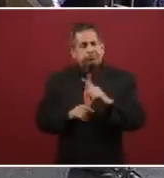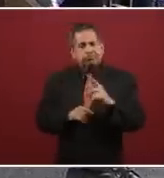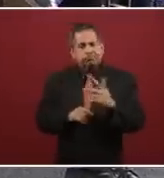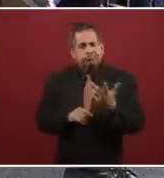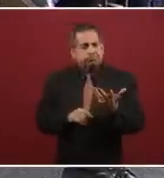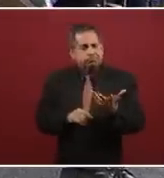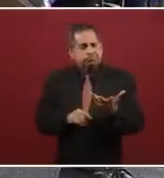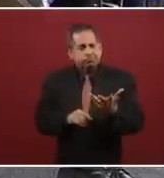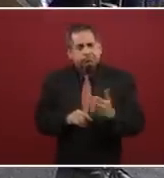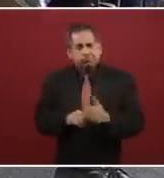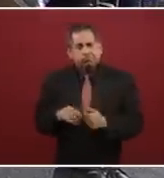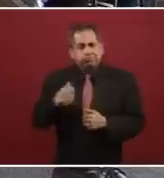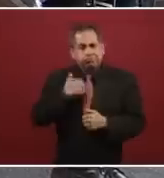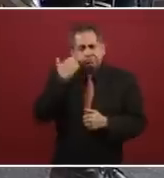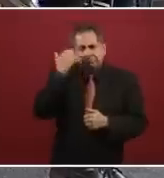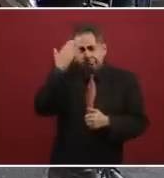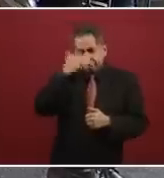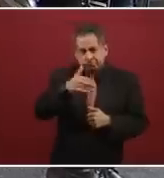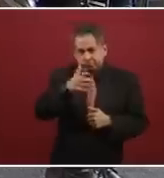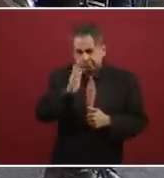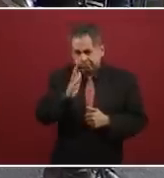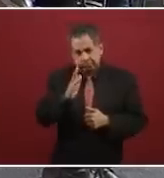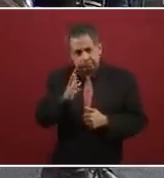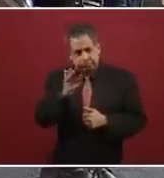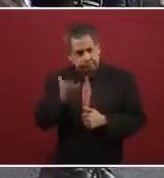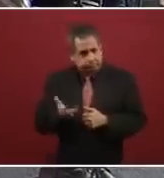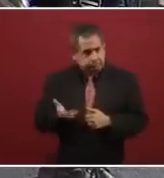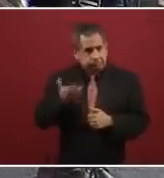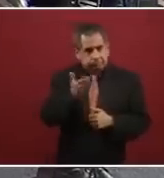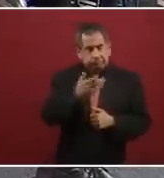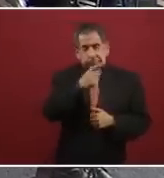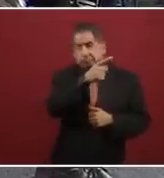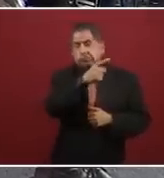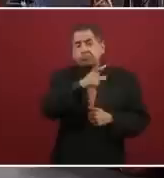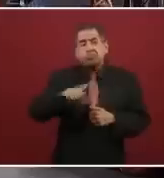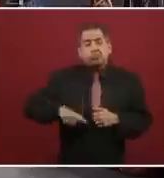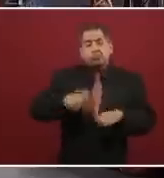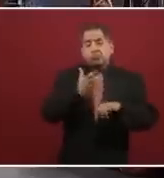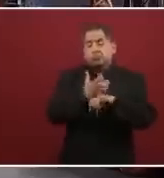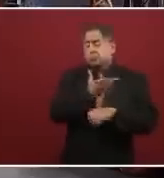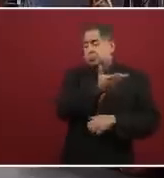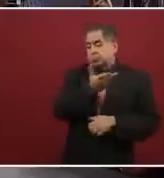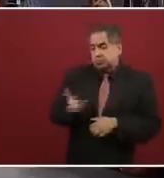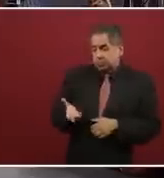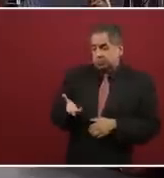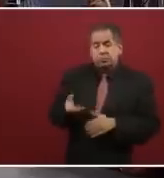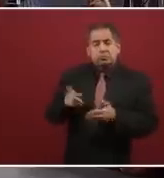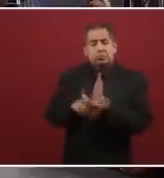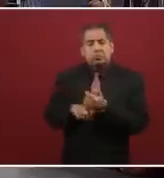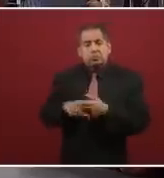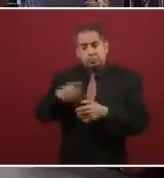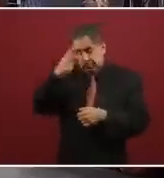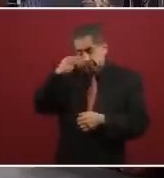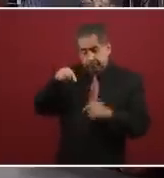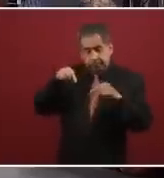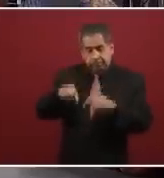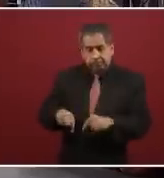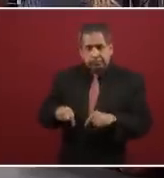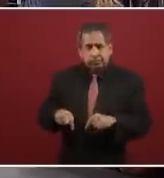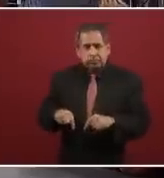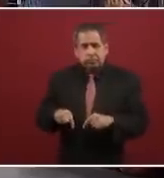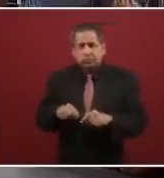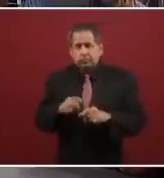fuertes, quisiera saber, ¿se pidió por parte del gobierno de los Estados Unidos la presencia en México de